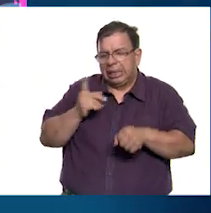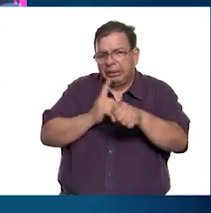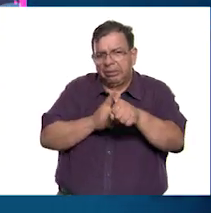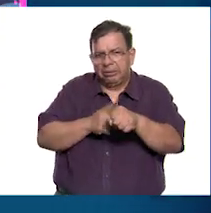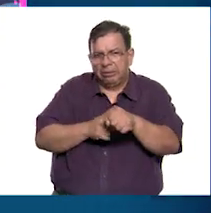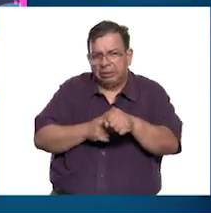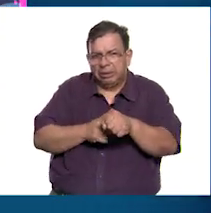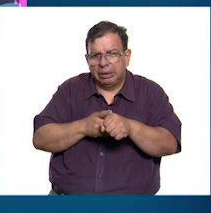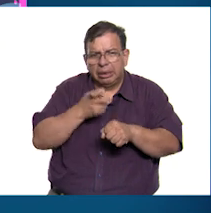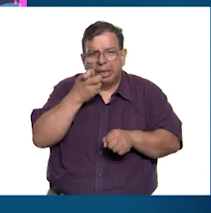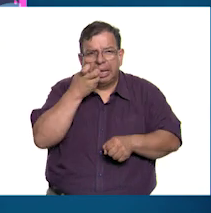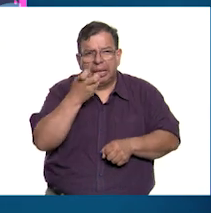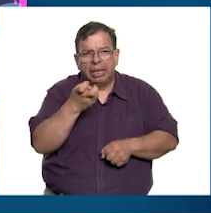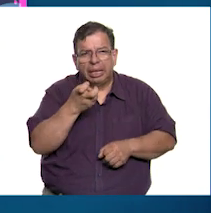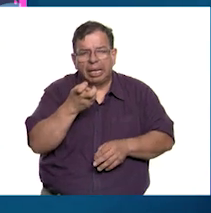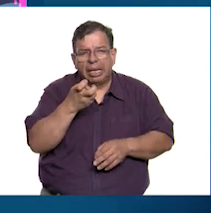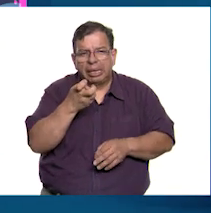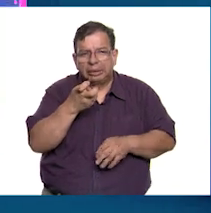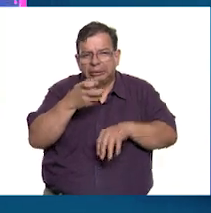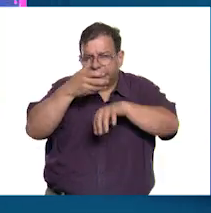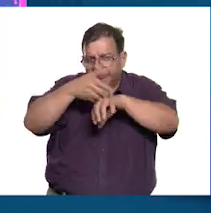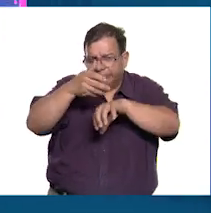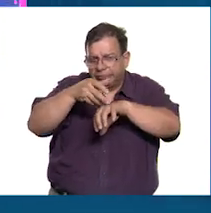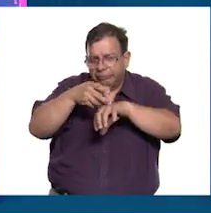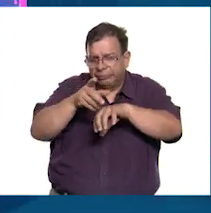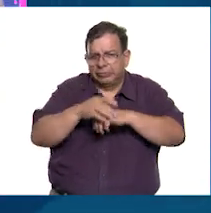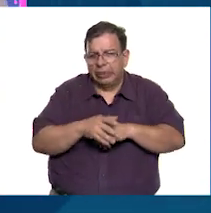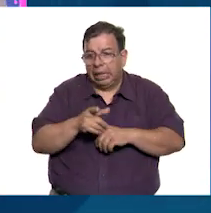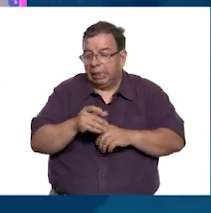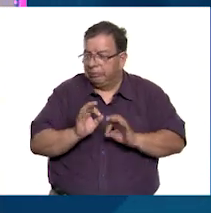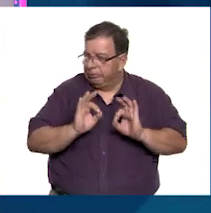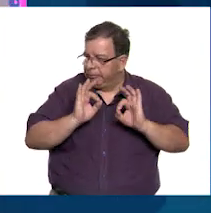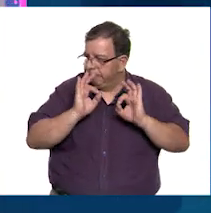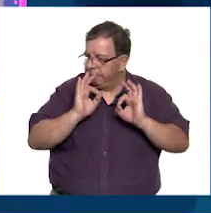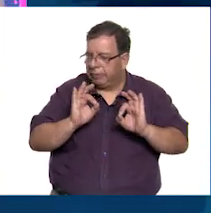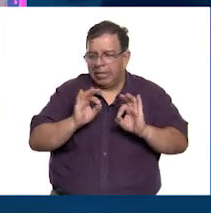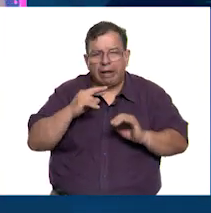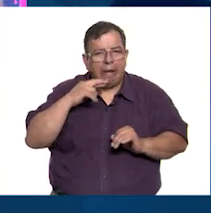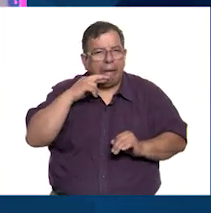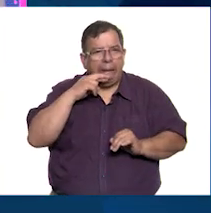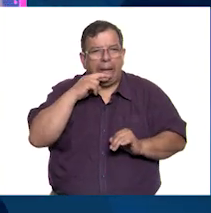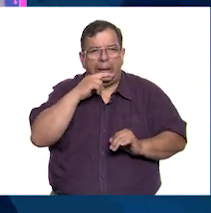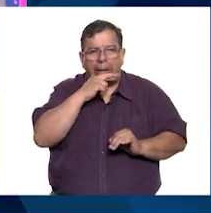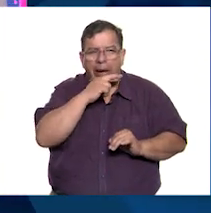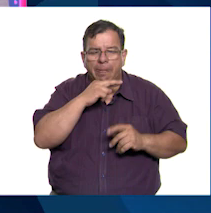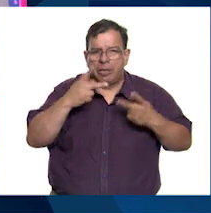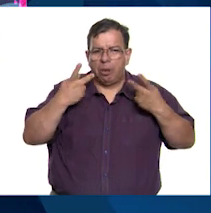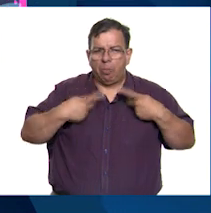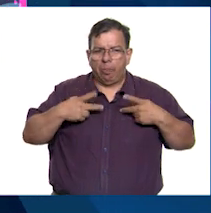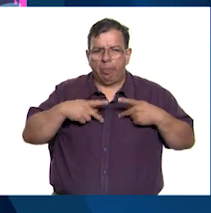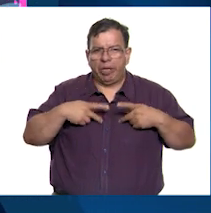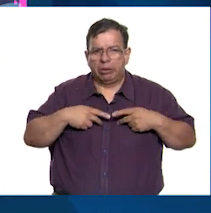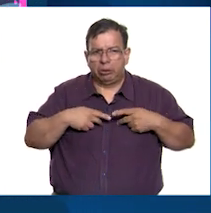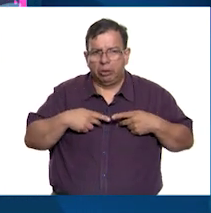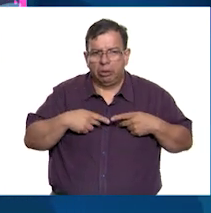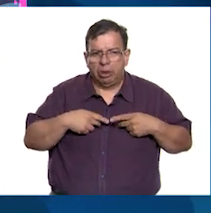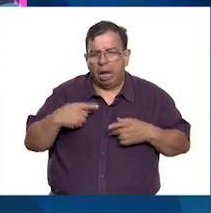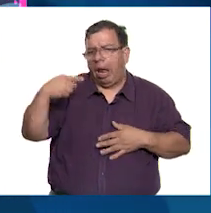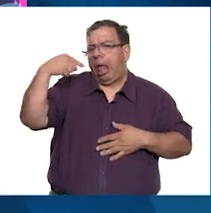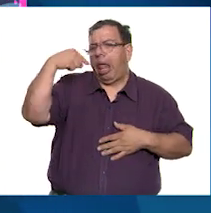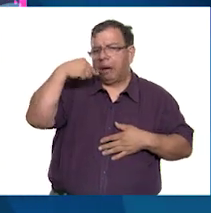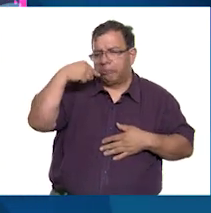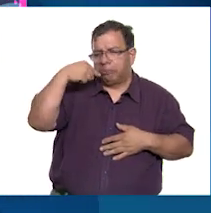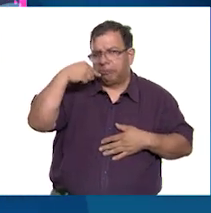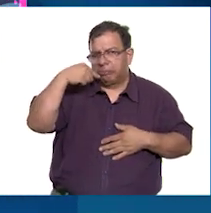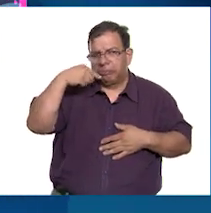enfermado. Este tipo de termómetros digitales son muy buenos para medir rápidamente la temperatura de un paciente, por ejemplo, debajo de la